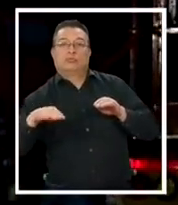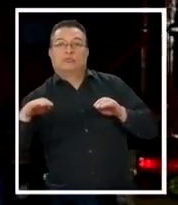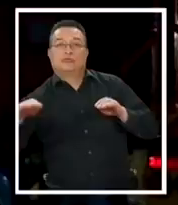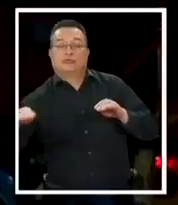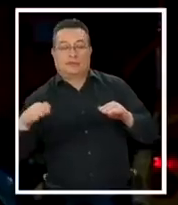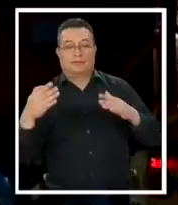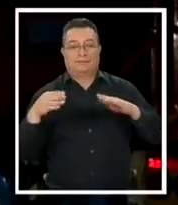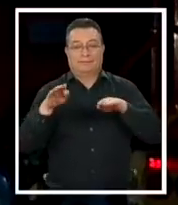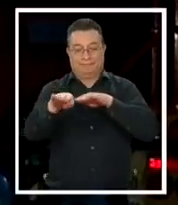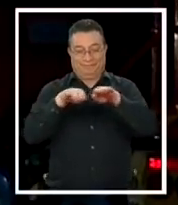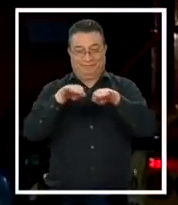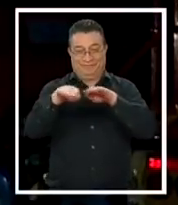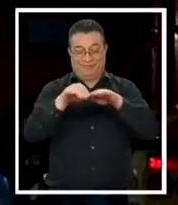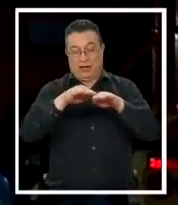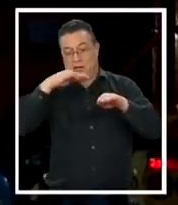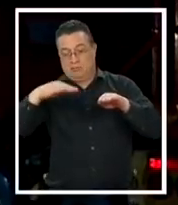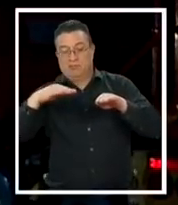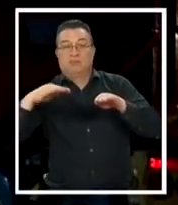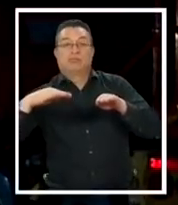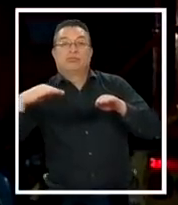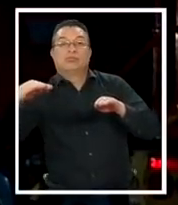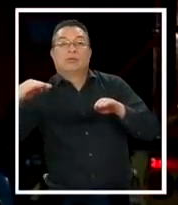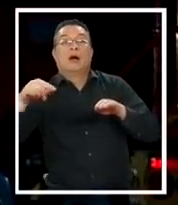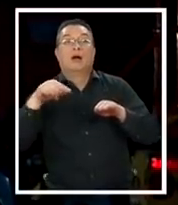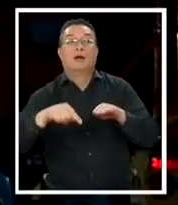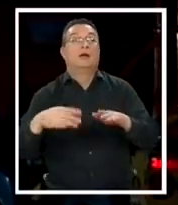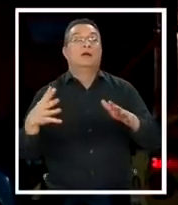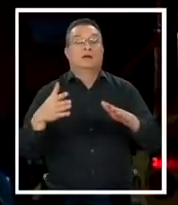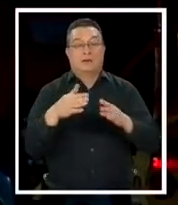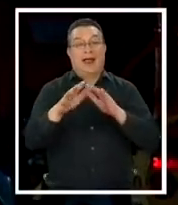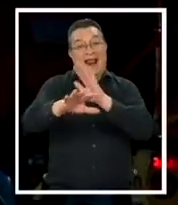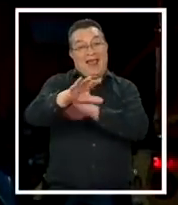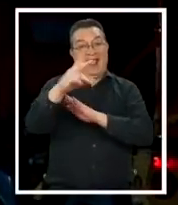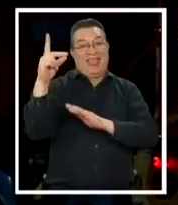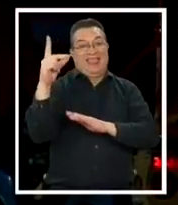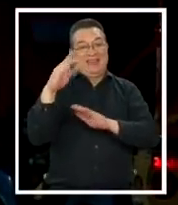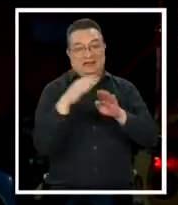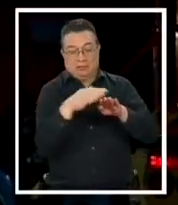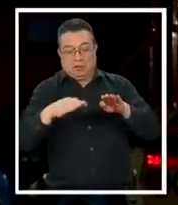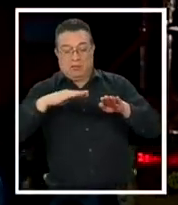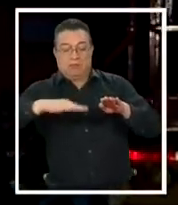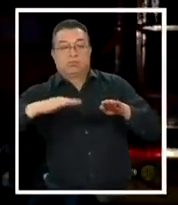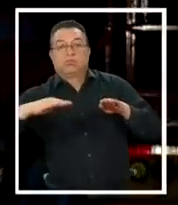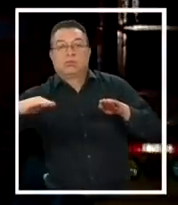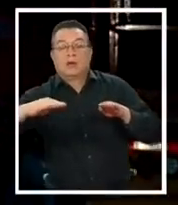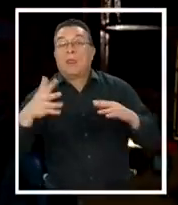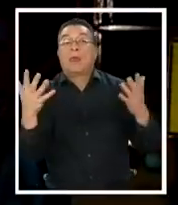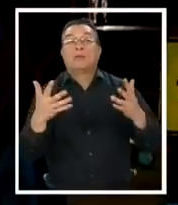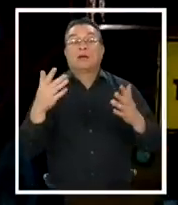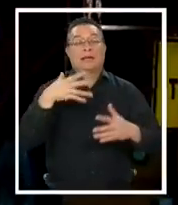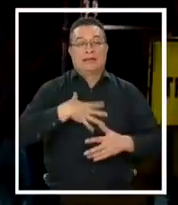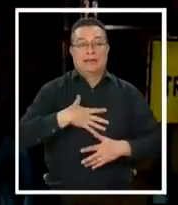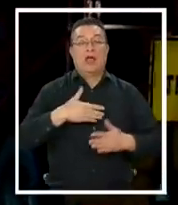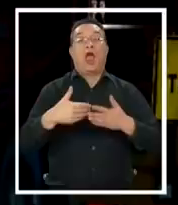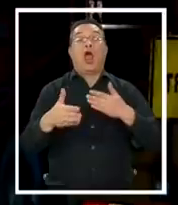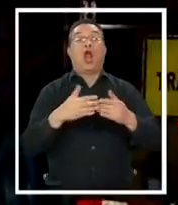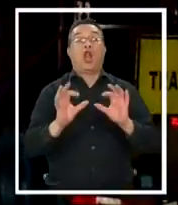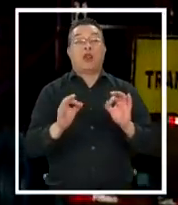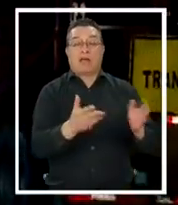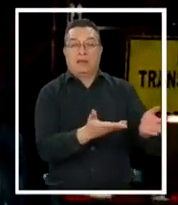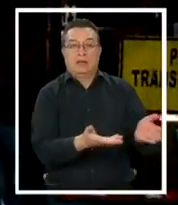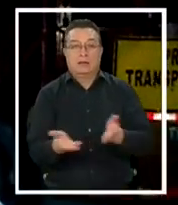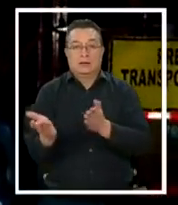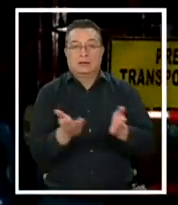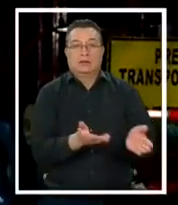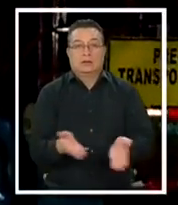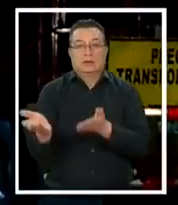los costados de la vía, básicamente y principalmente a los lados derechos. ¿Por qué? Porque ya se está buscando normalizar un poco el tránsito